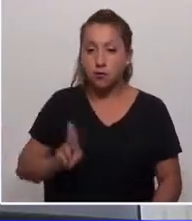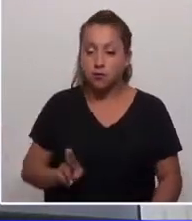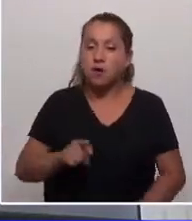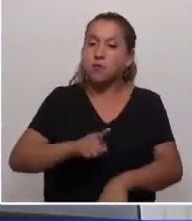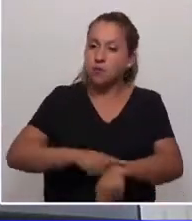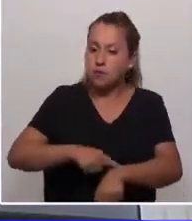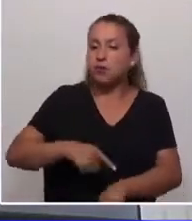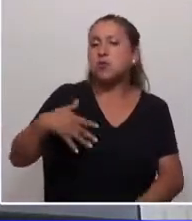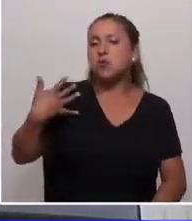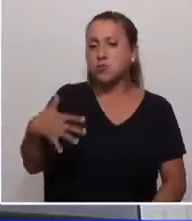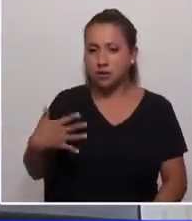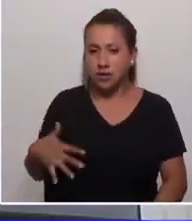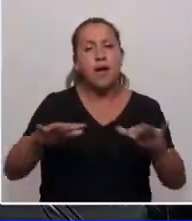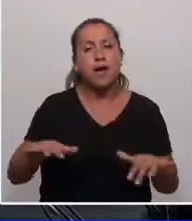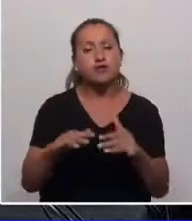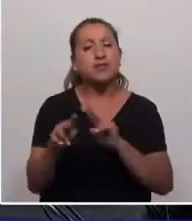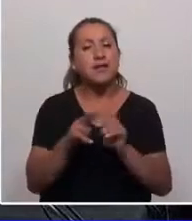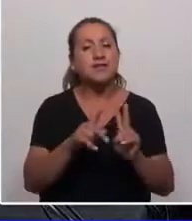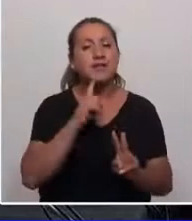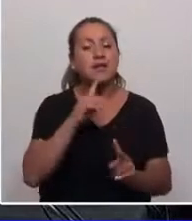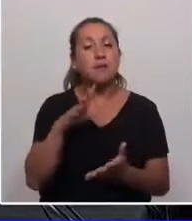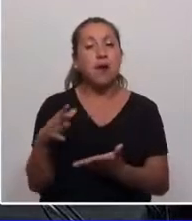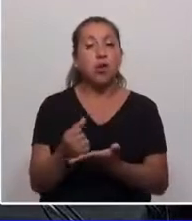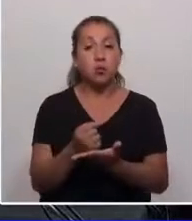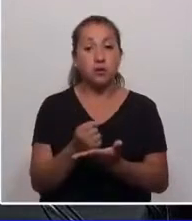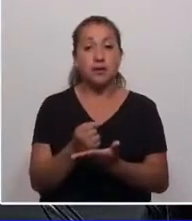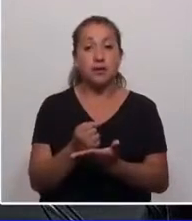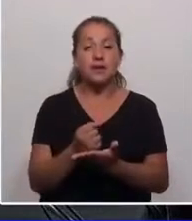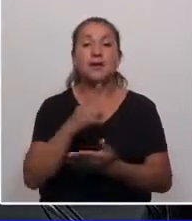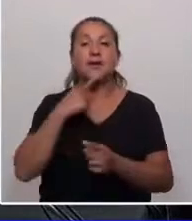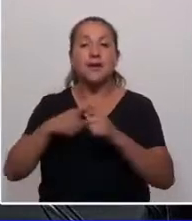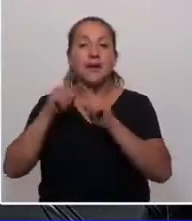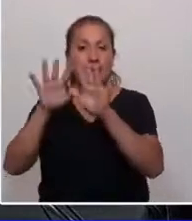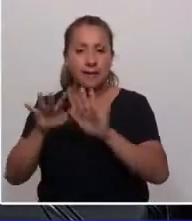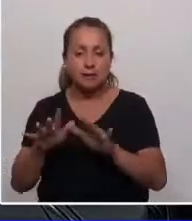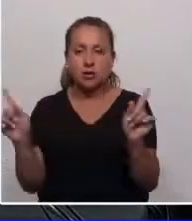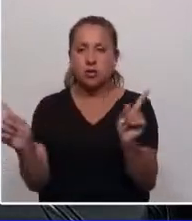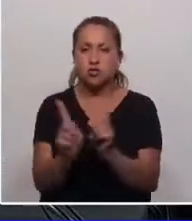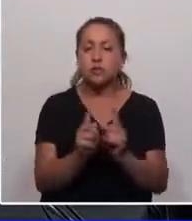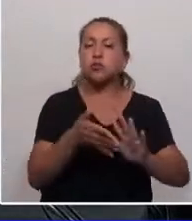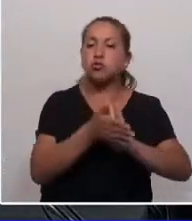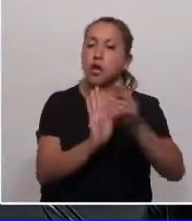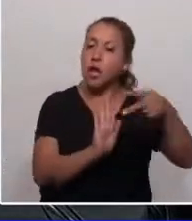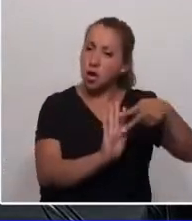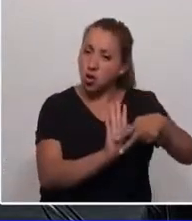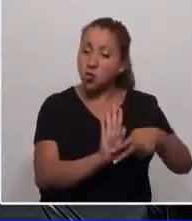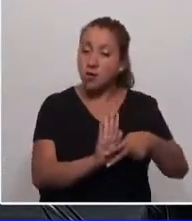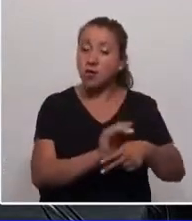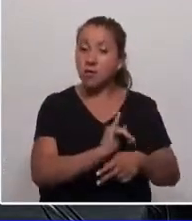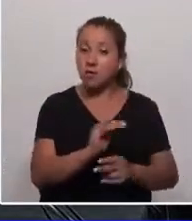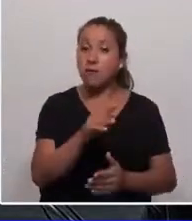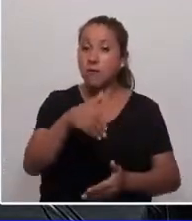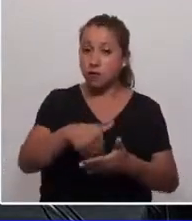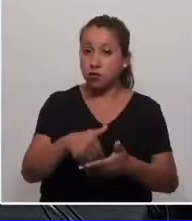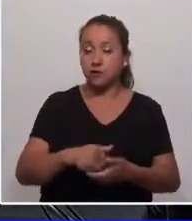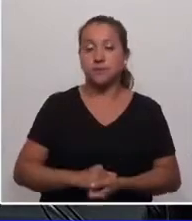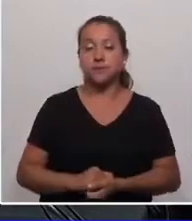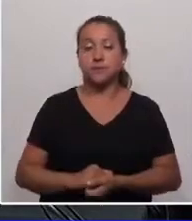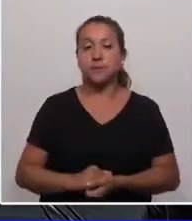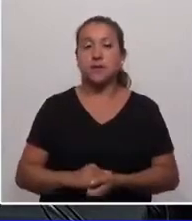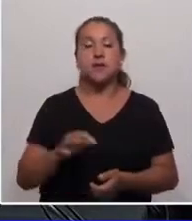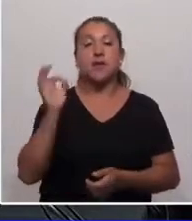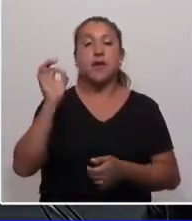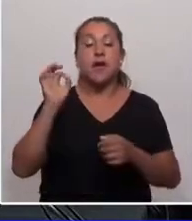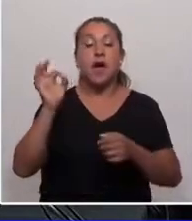favor y una sola abstención, y el derecho de acceso a la justicia. En tanto, las 2 normas rechazadas en